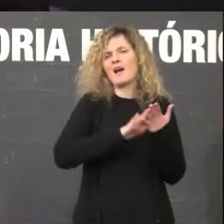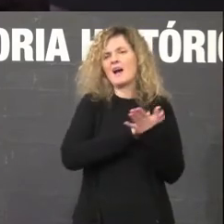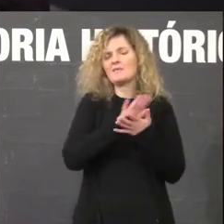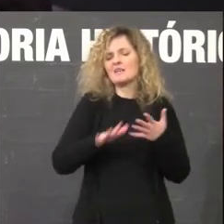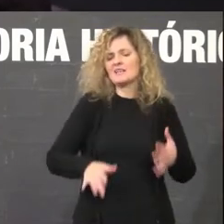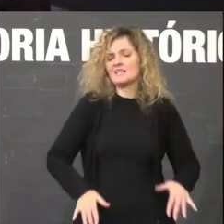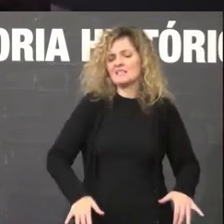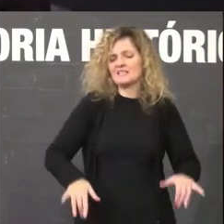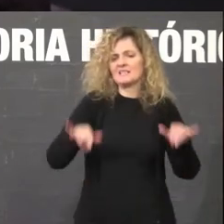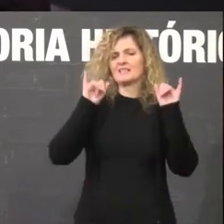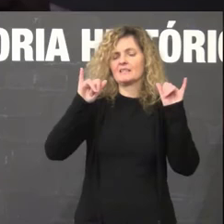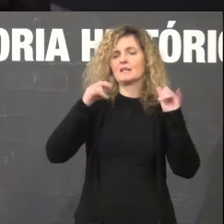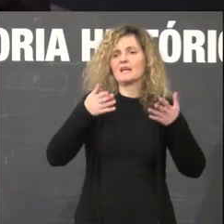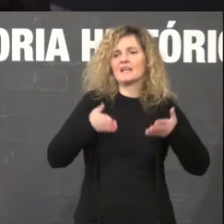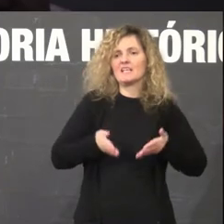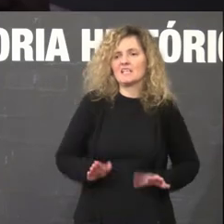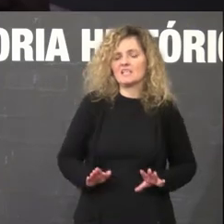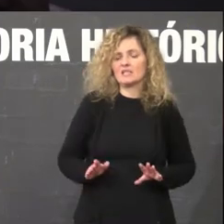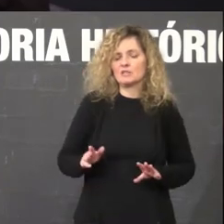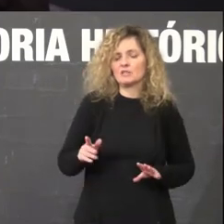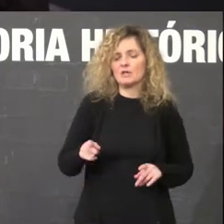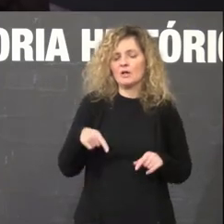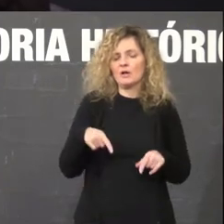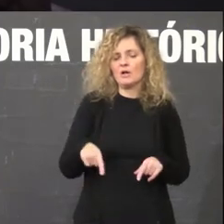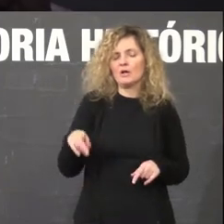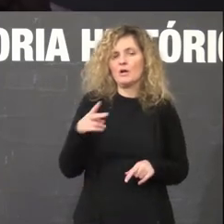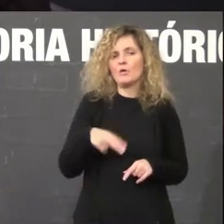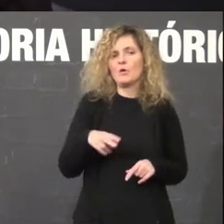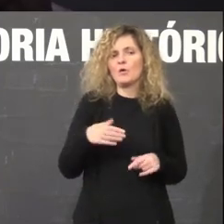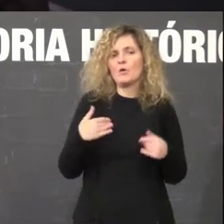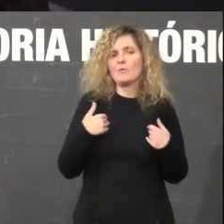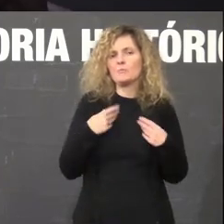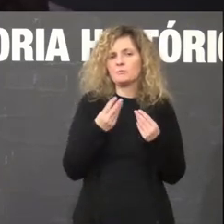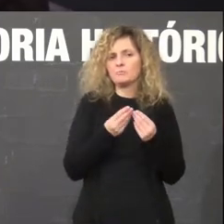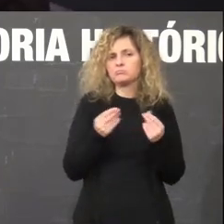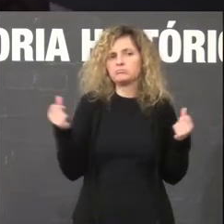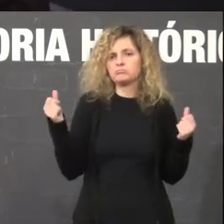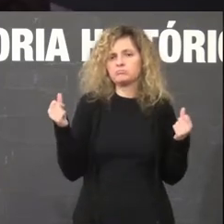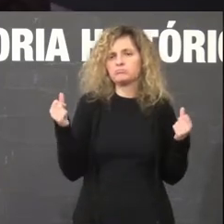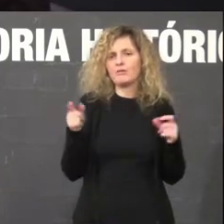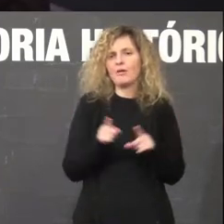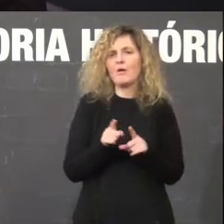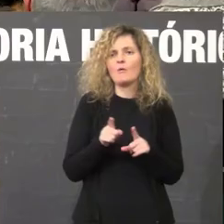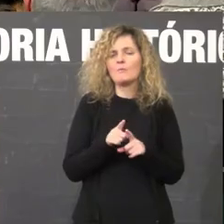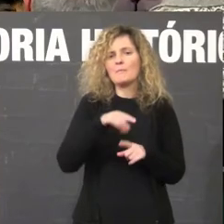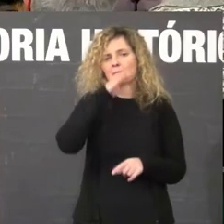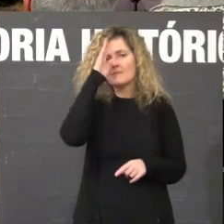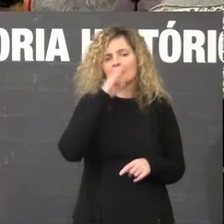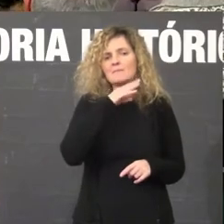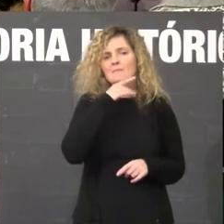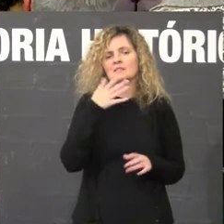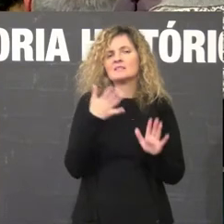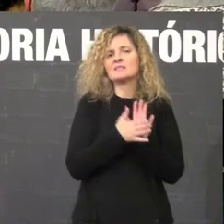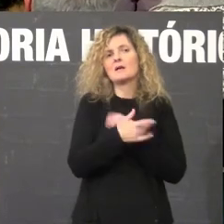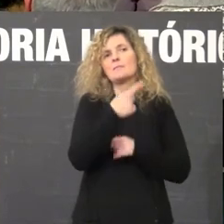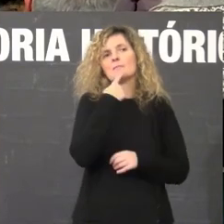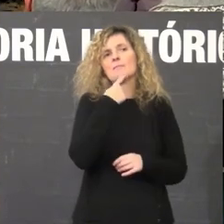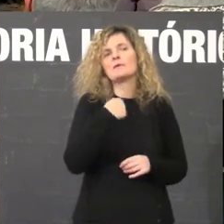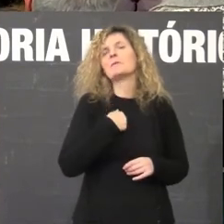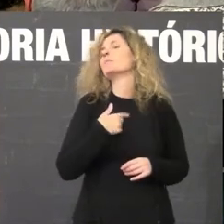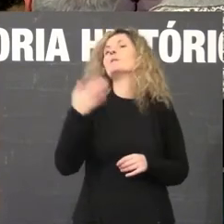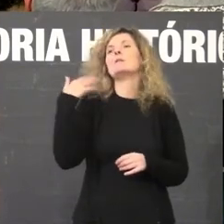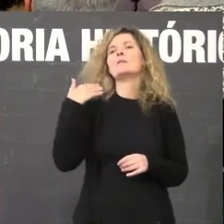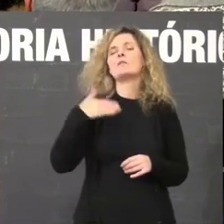nada aos seus fillos e que pasen desapercibidos. Que meus pais a min sempre me dixeron, cando foi